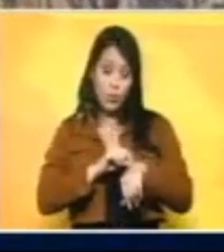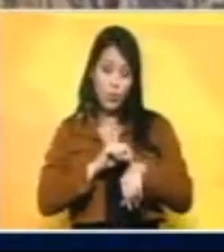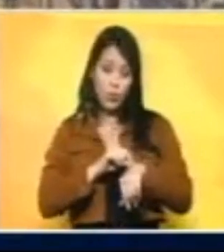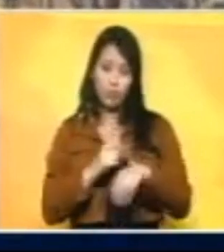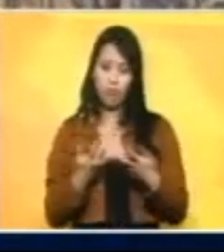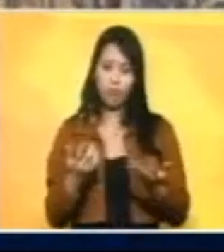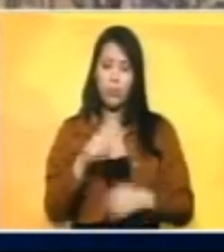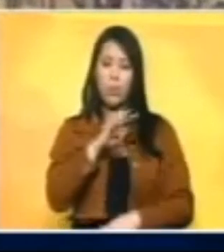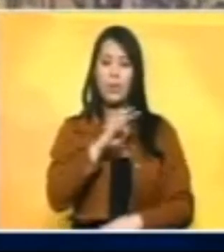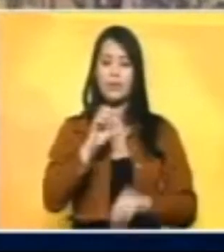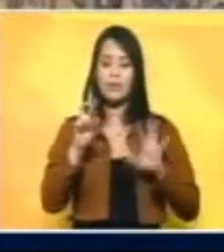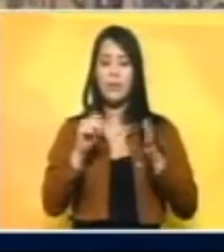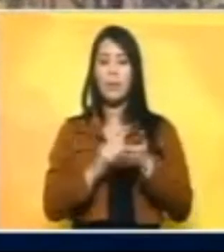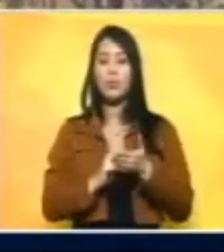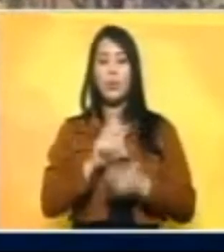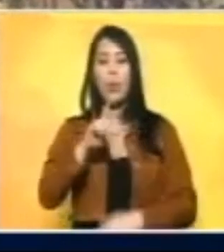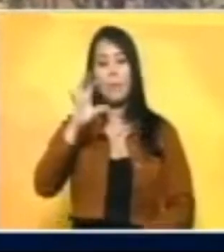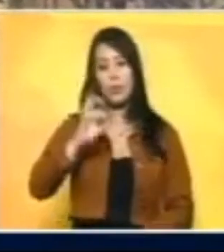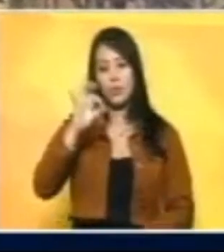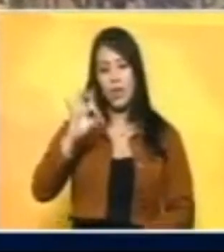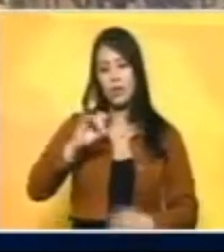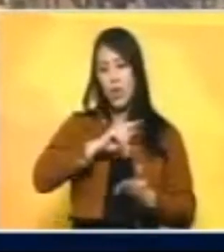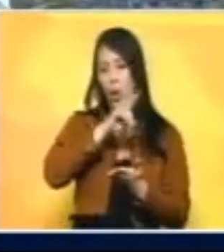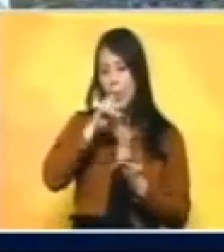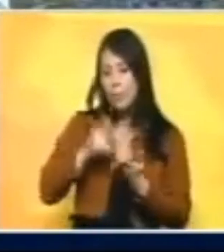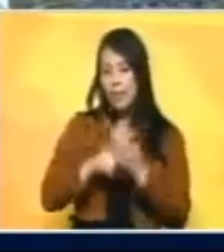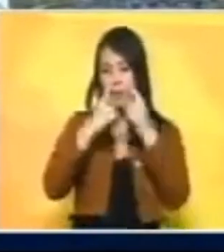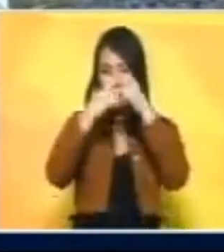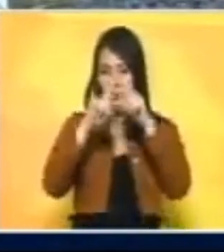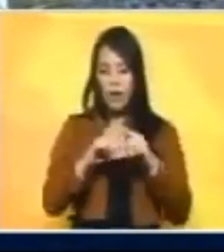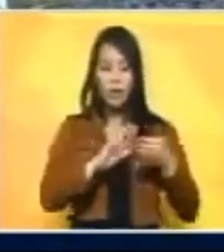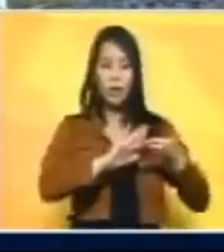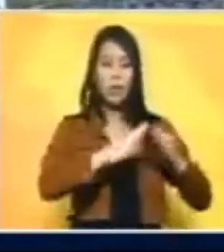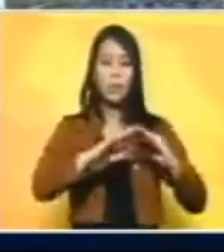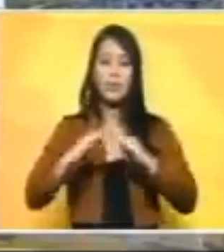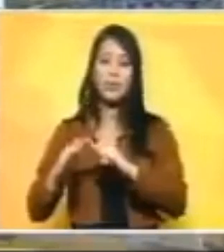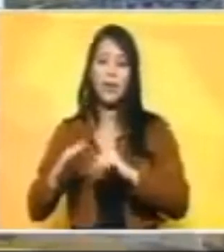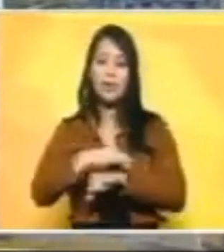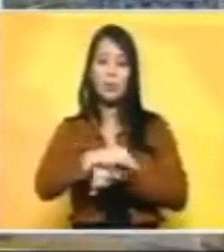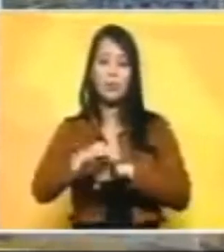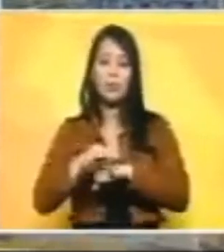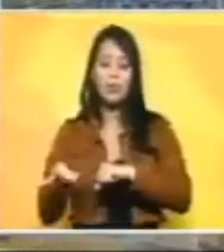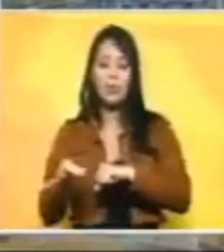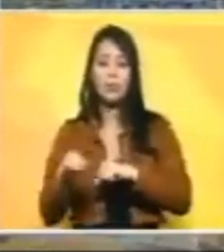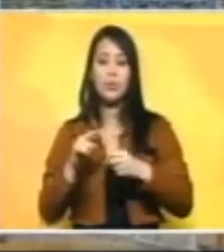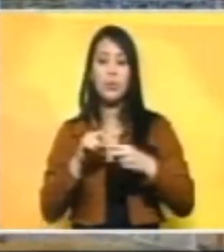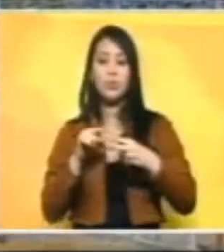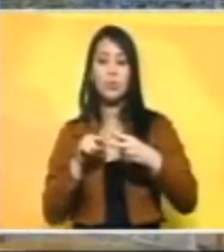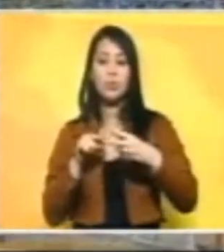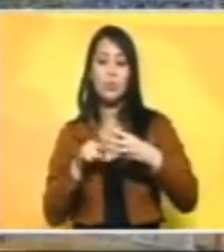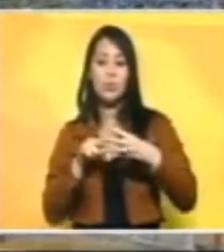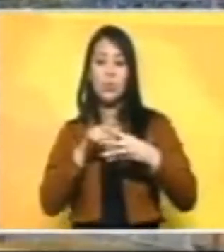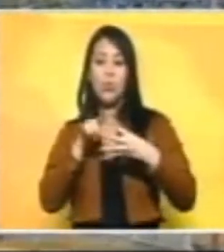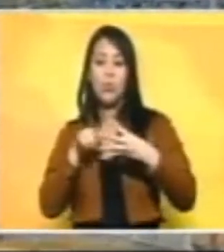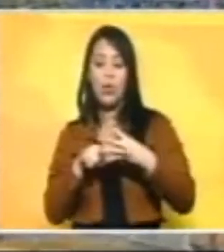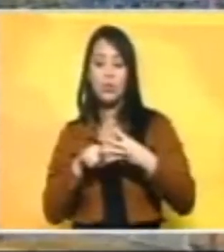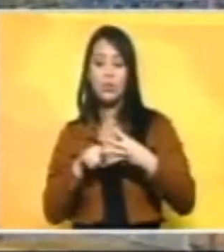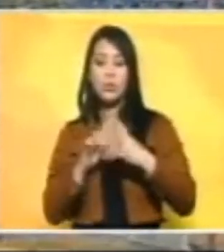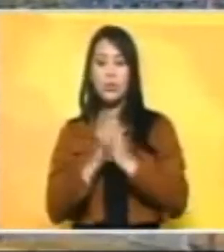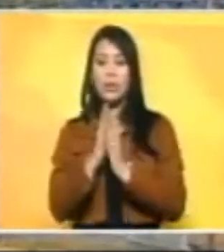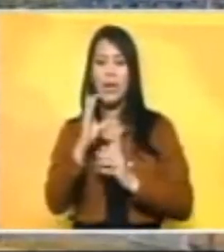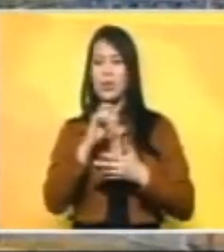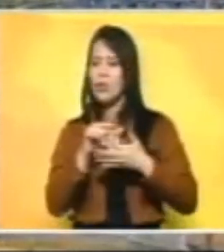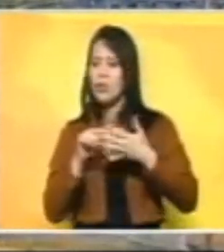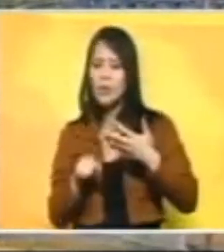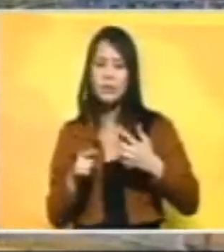un 47.1% del total. Comunidades de los municipios Lima Blanco, Tinaco, Tinaquillo, Ricaurte, San Carlos,